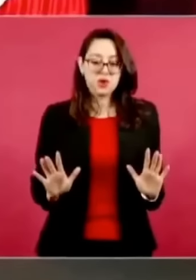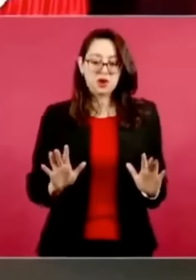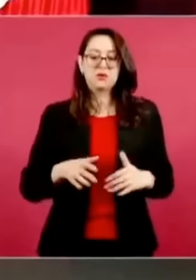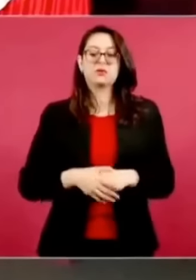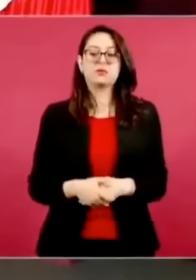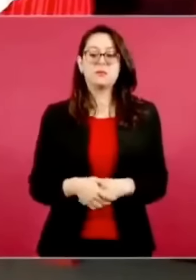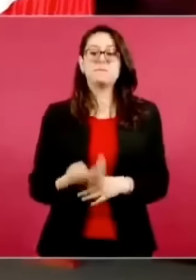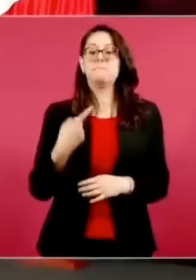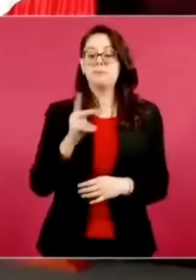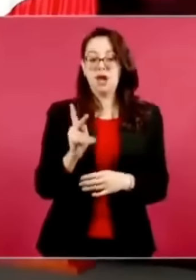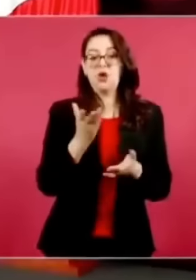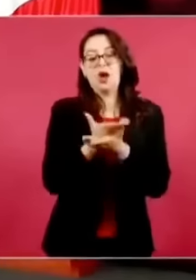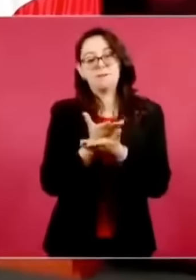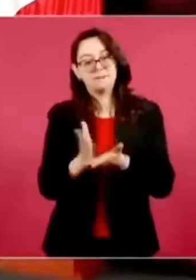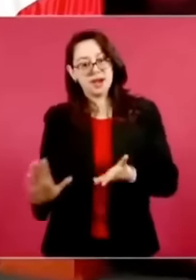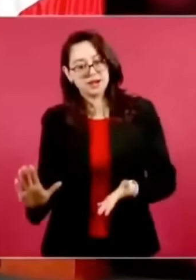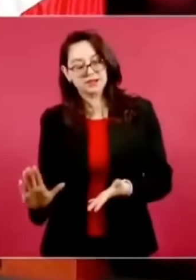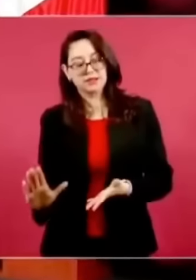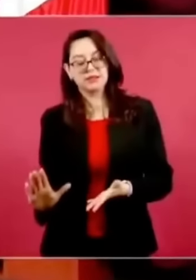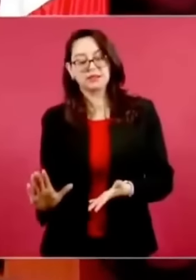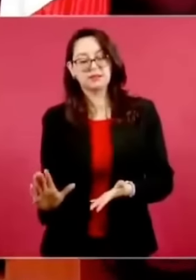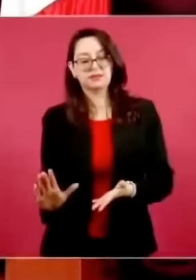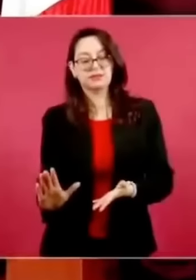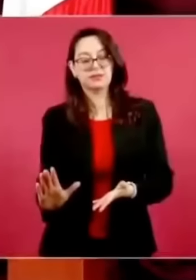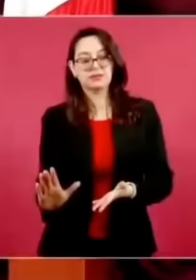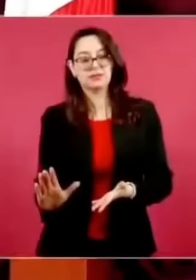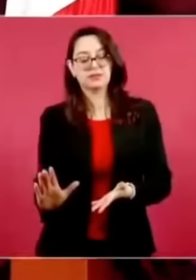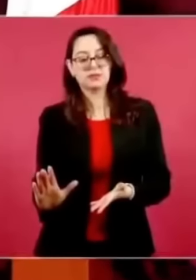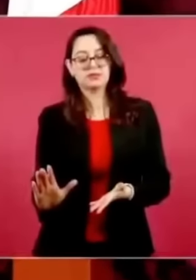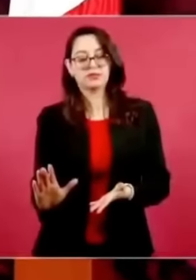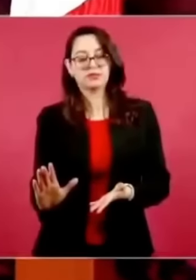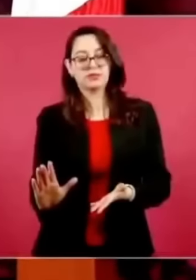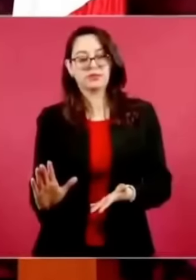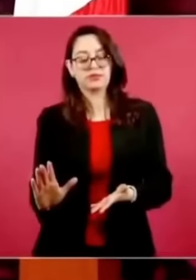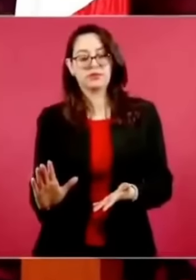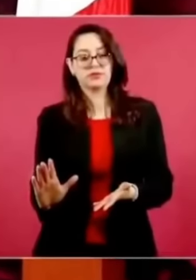no solo eso. Cuando termina,